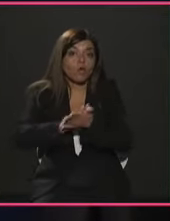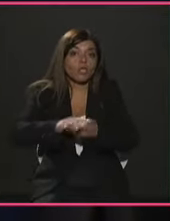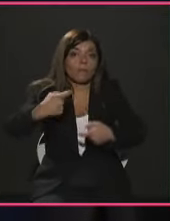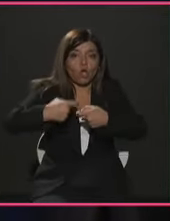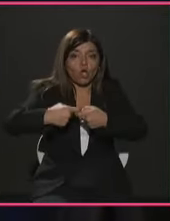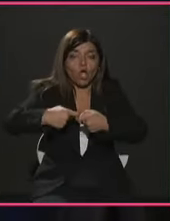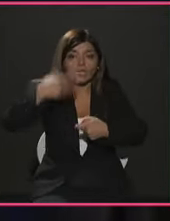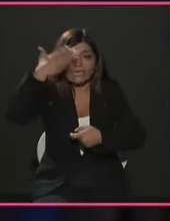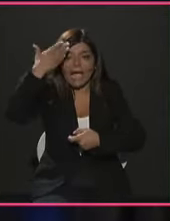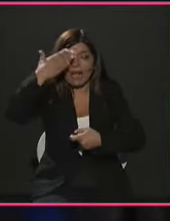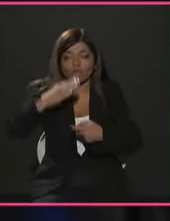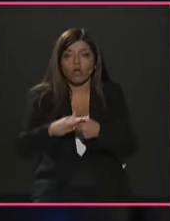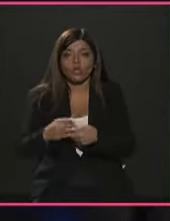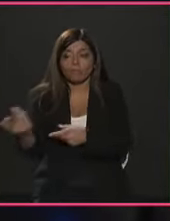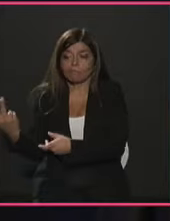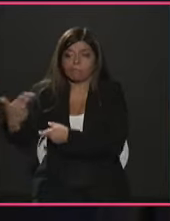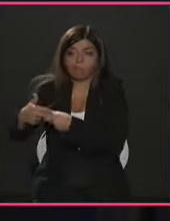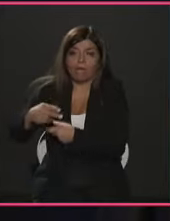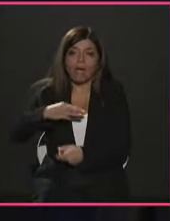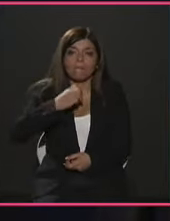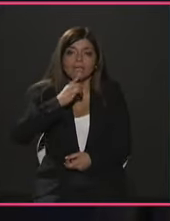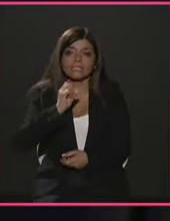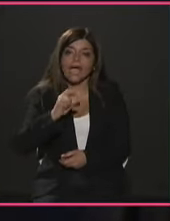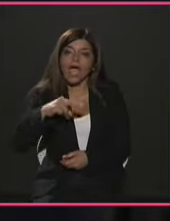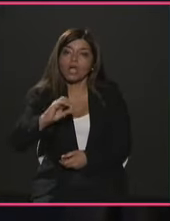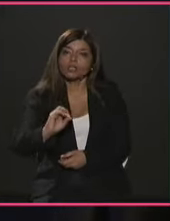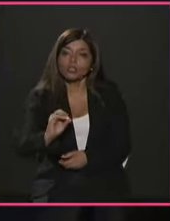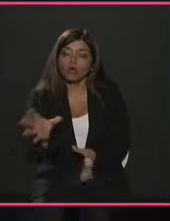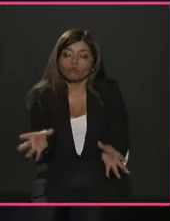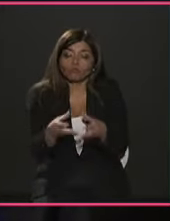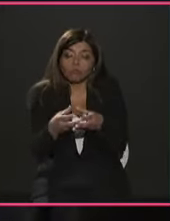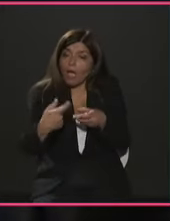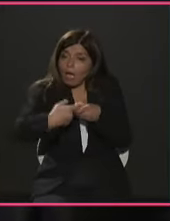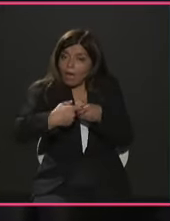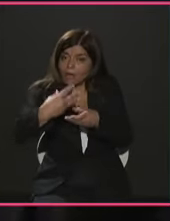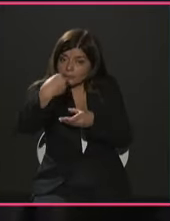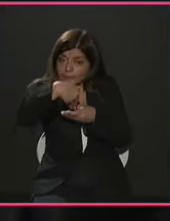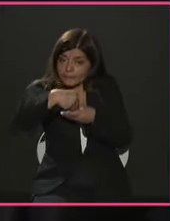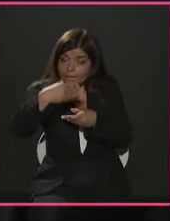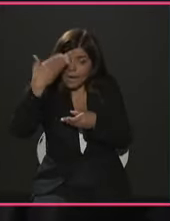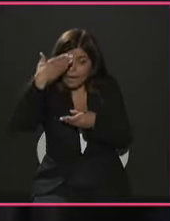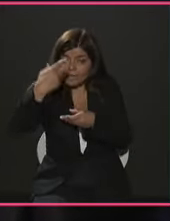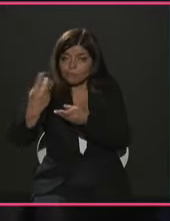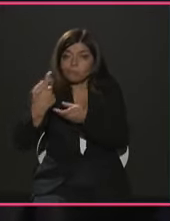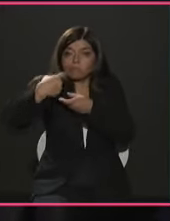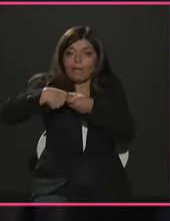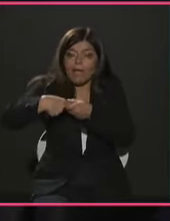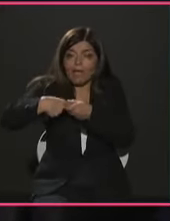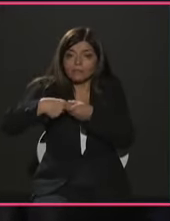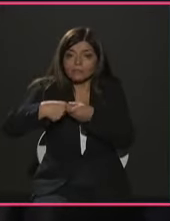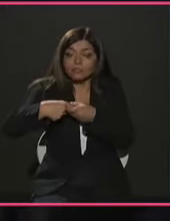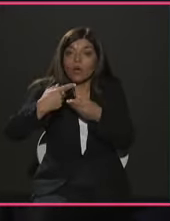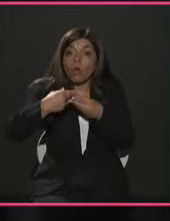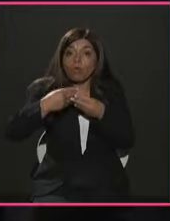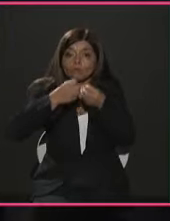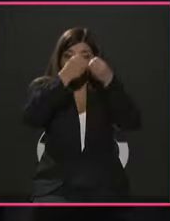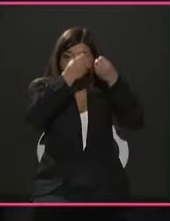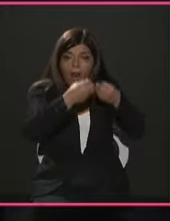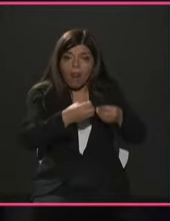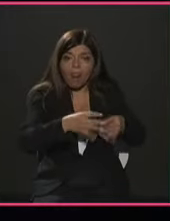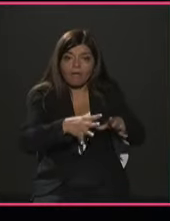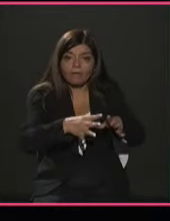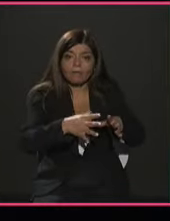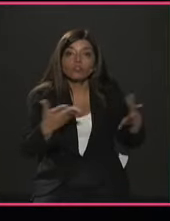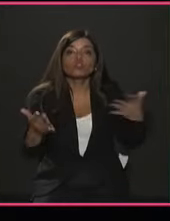hay gran parte del metano que se está conteniendo dentro del Carbón mismo Así que cuando lo minamos estamos liberando ese metano a